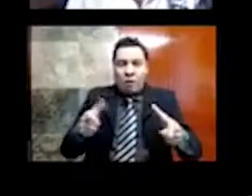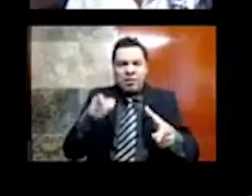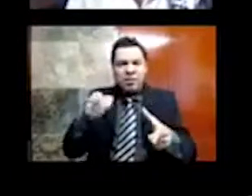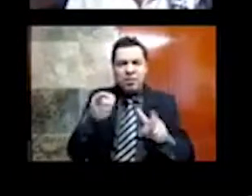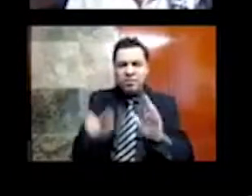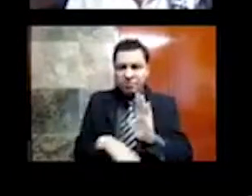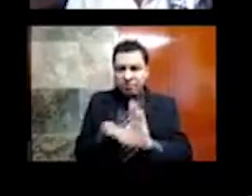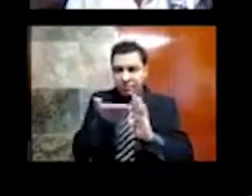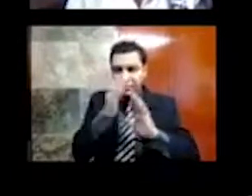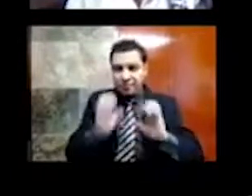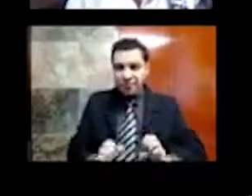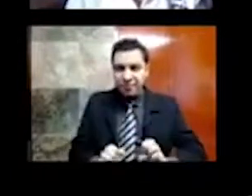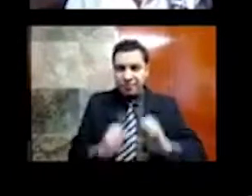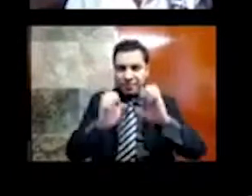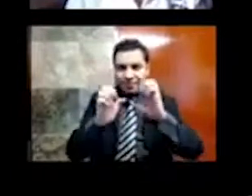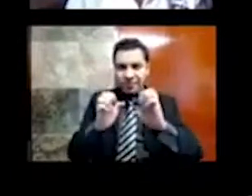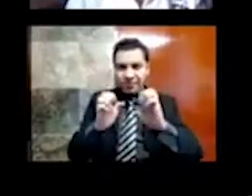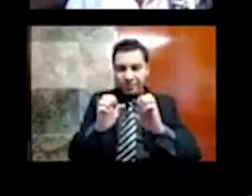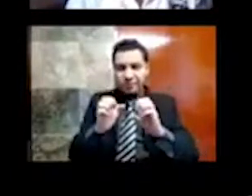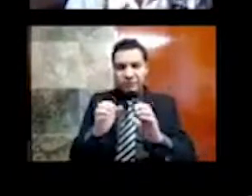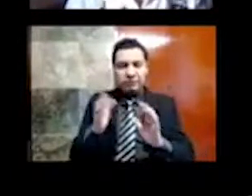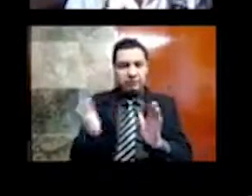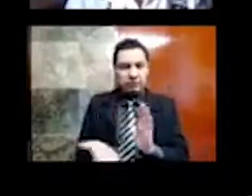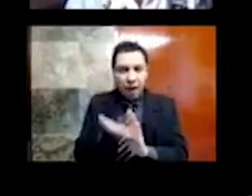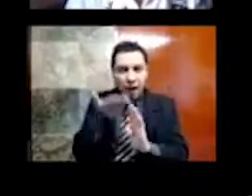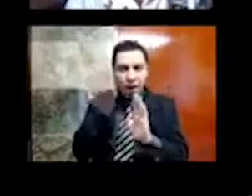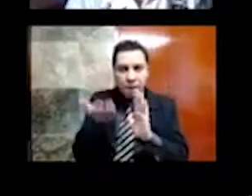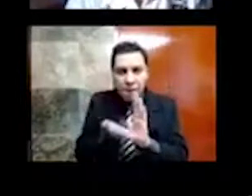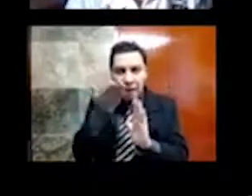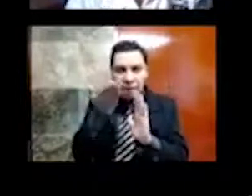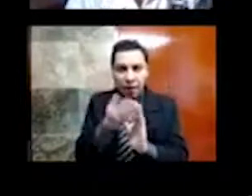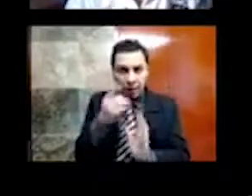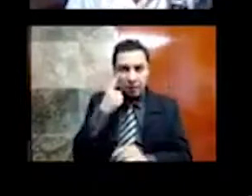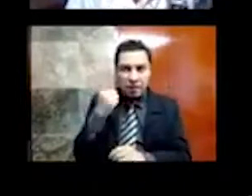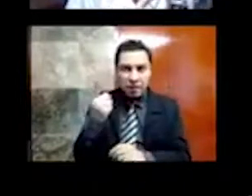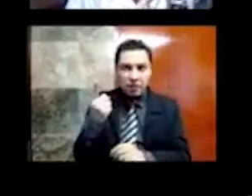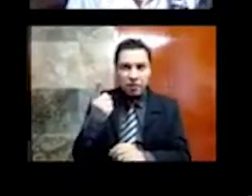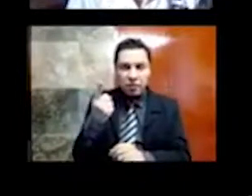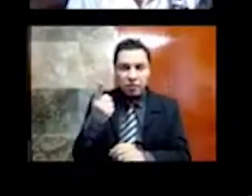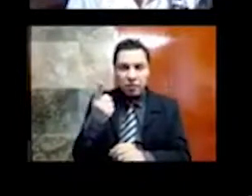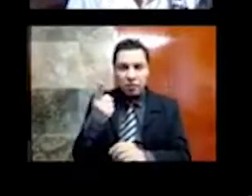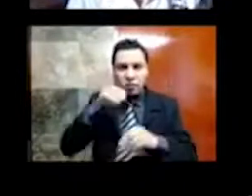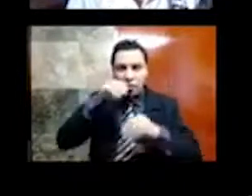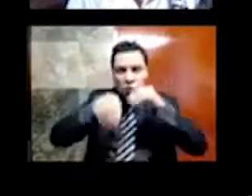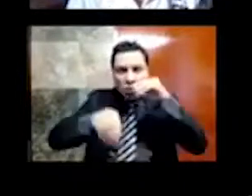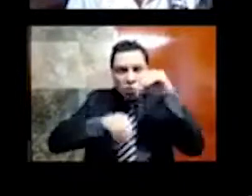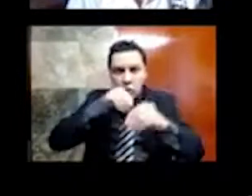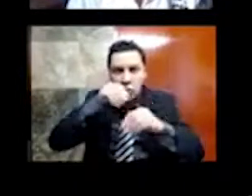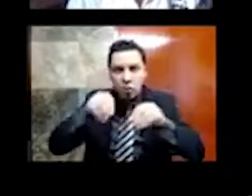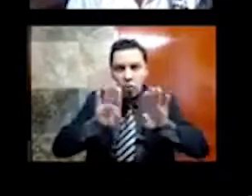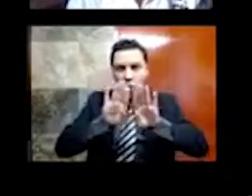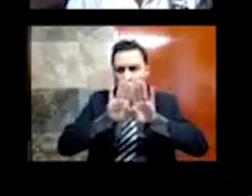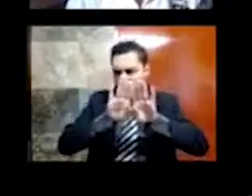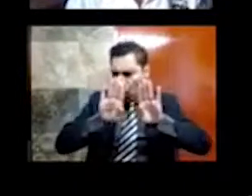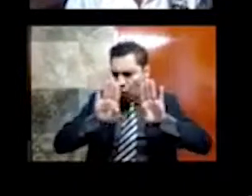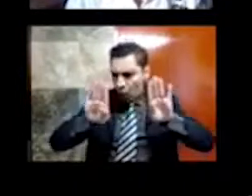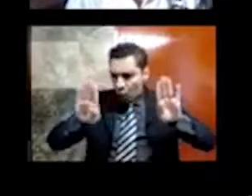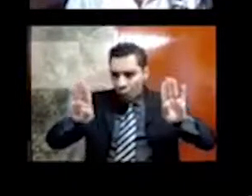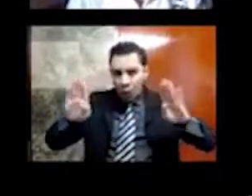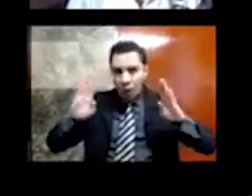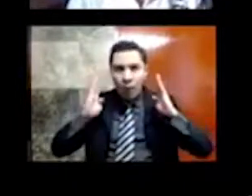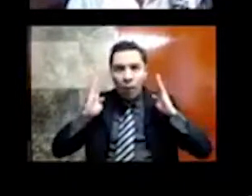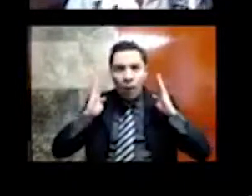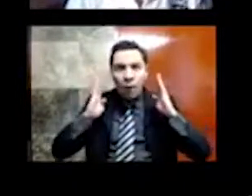se construyeron, y vean la manera de decorarla. A esto le llamamos el mural de los chapulines, porque cuando se